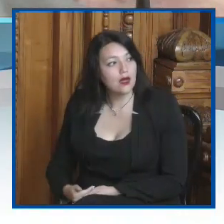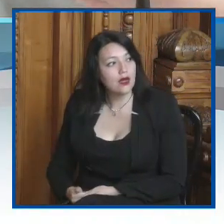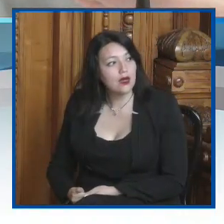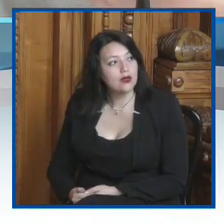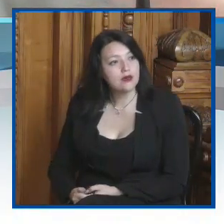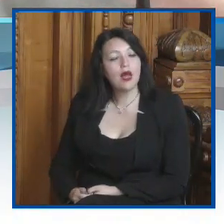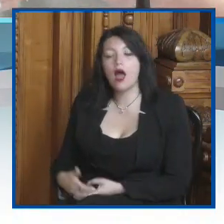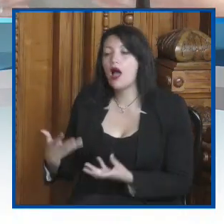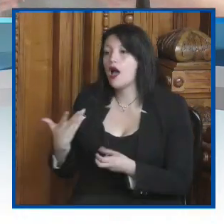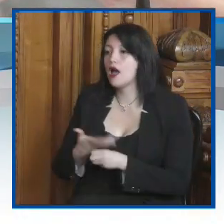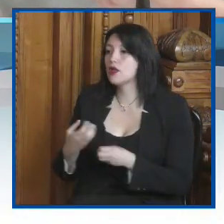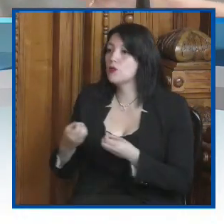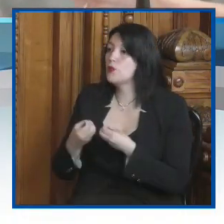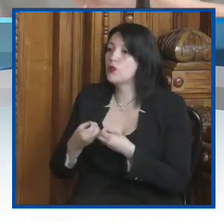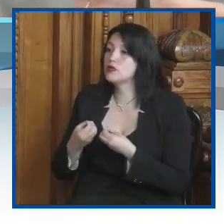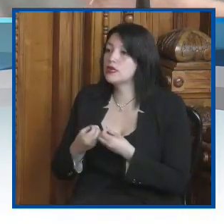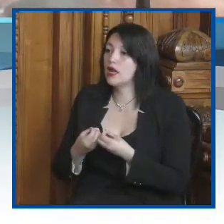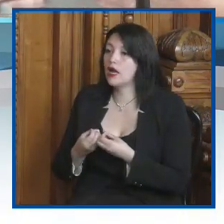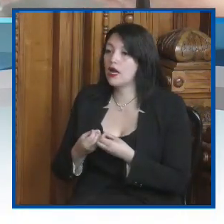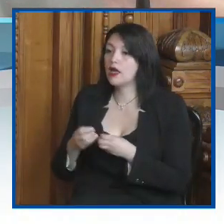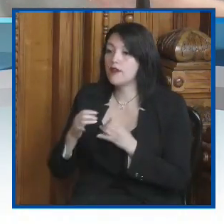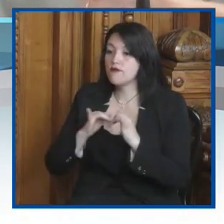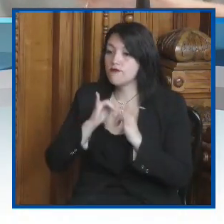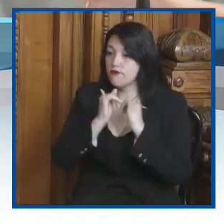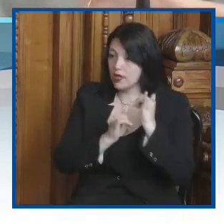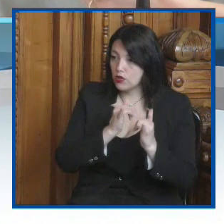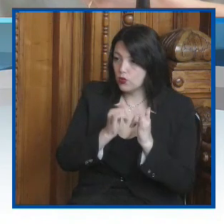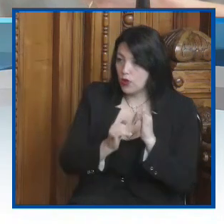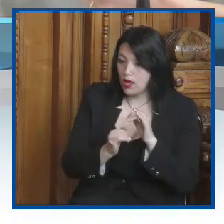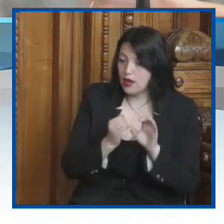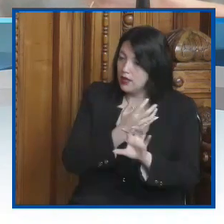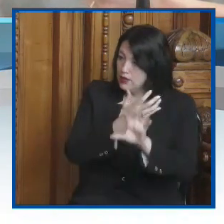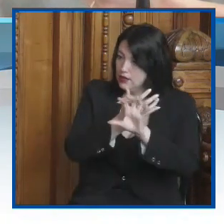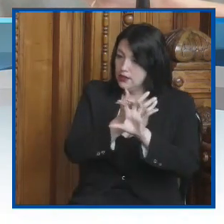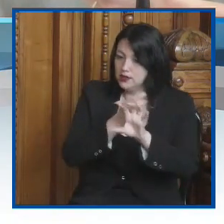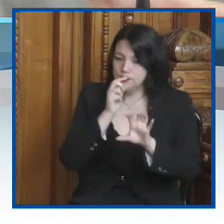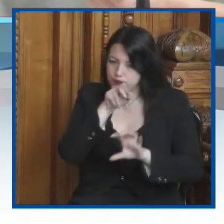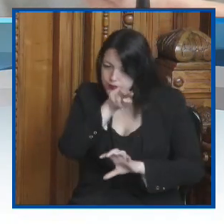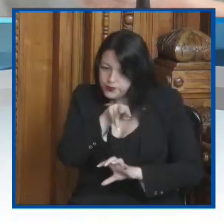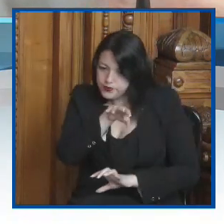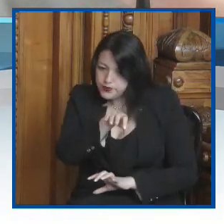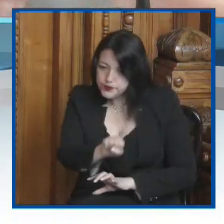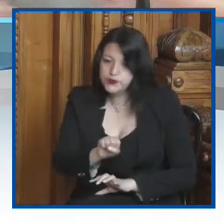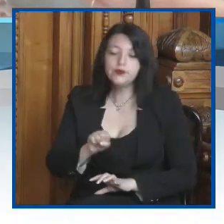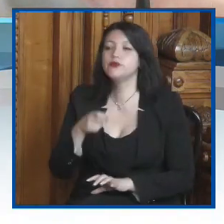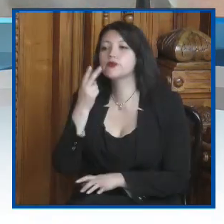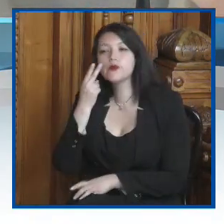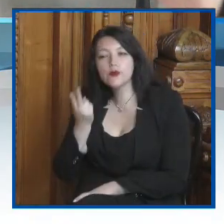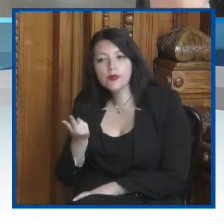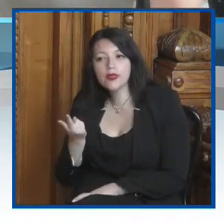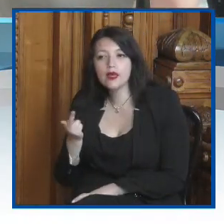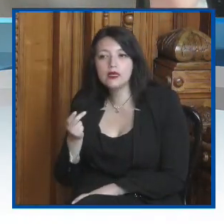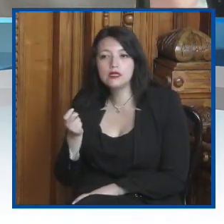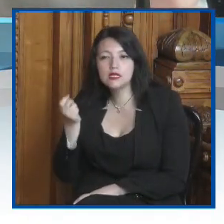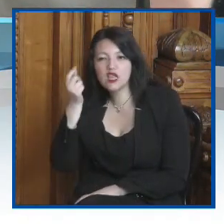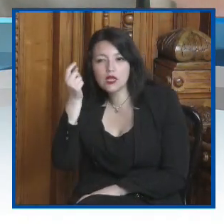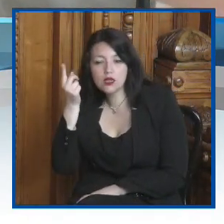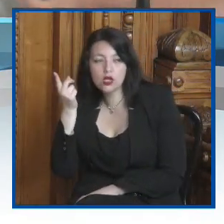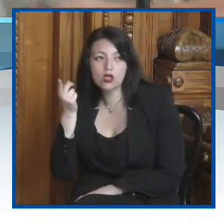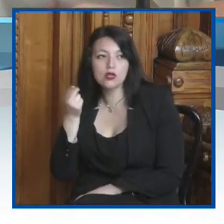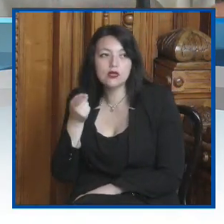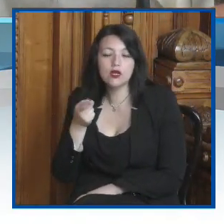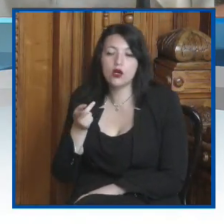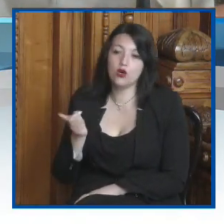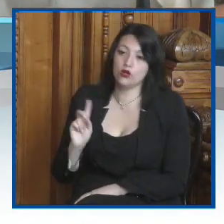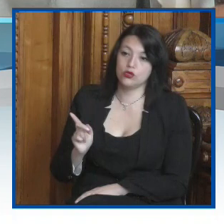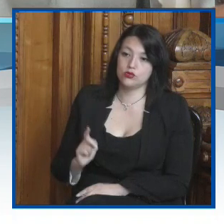hay un montón de cuestiones gestuales que la inmediatez nos da la posibilidad de ver y de chequear de que la